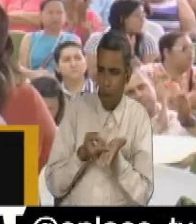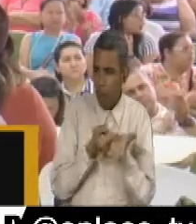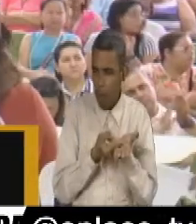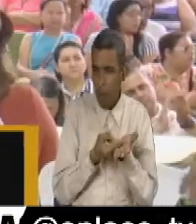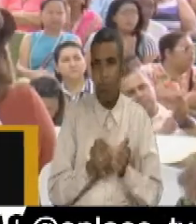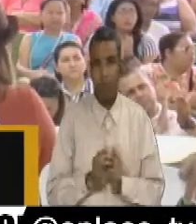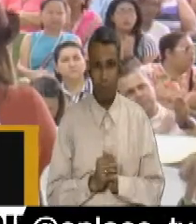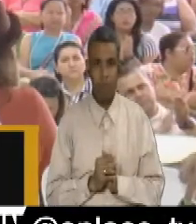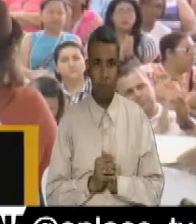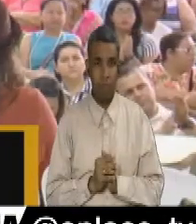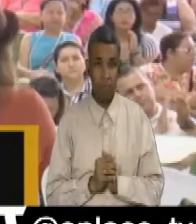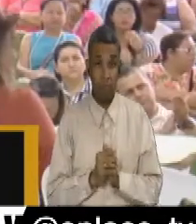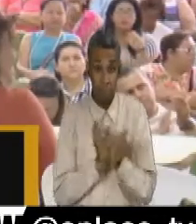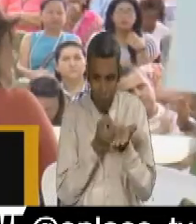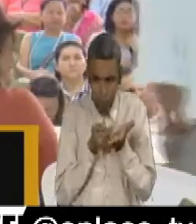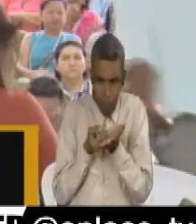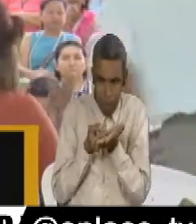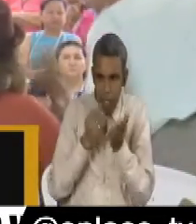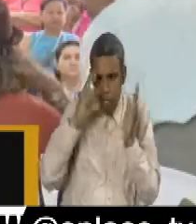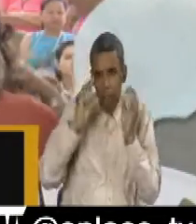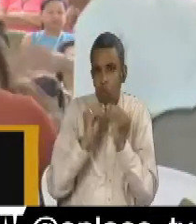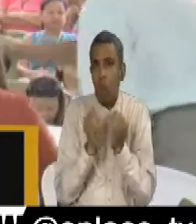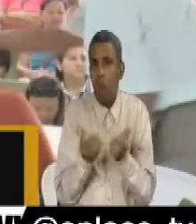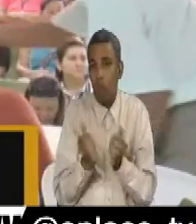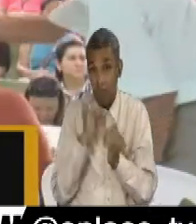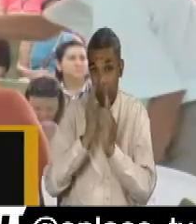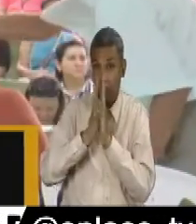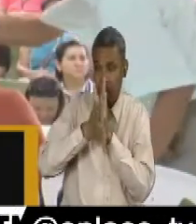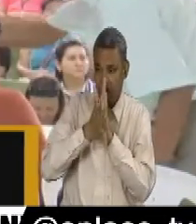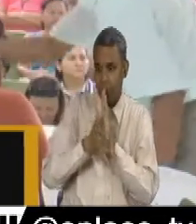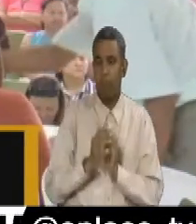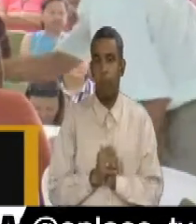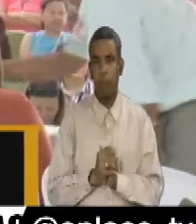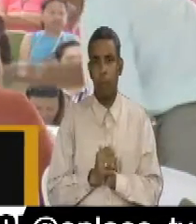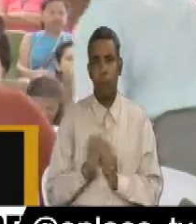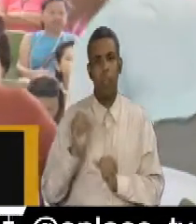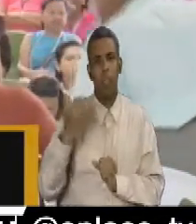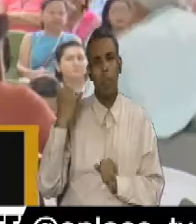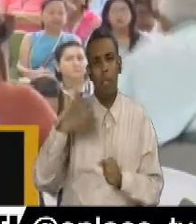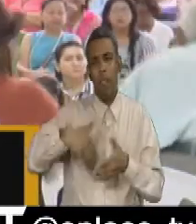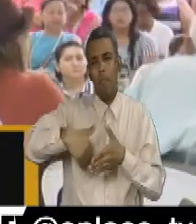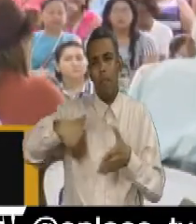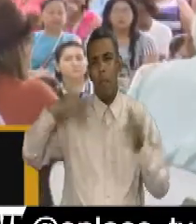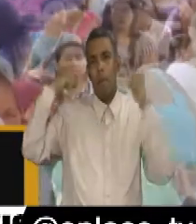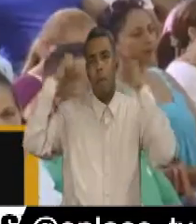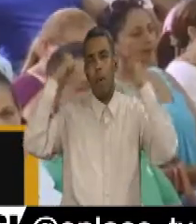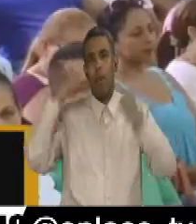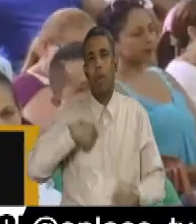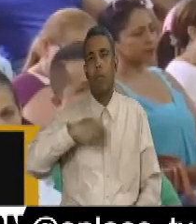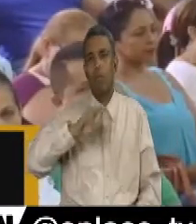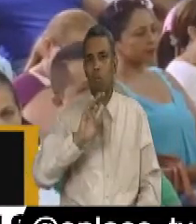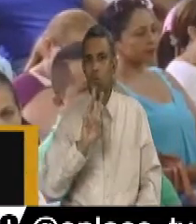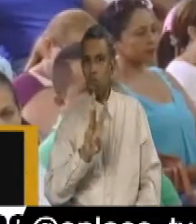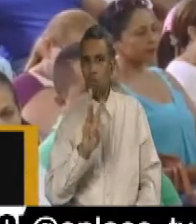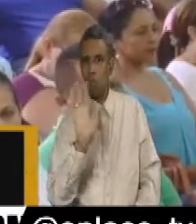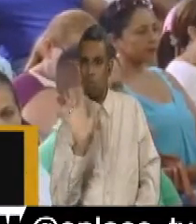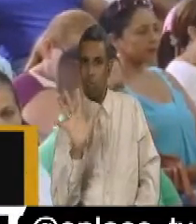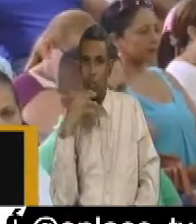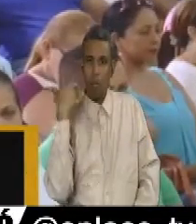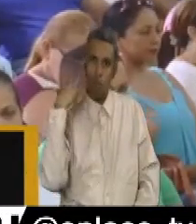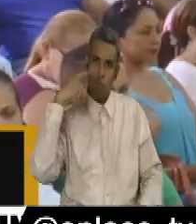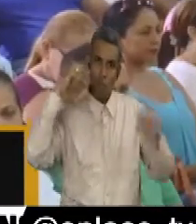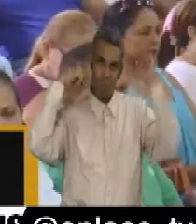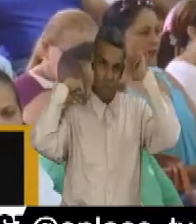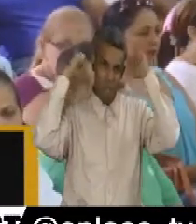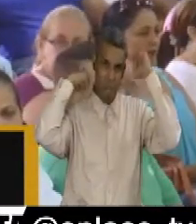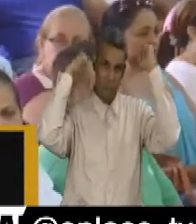35 días de conflicto laboral muy importantes para el país, porque no solo se logra unos acuerdos que van a